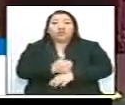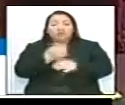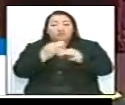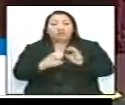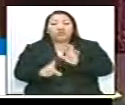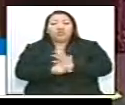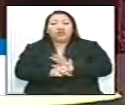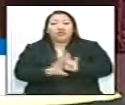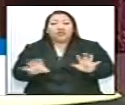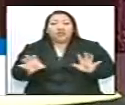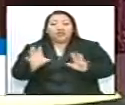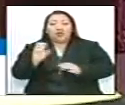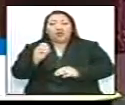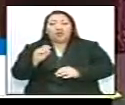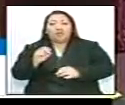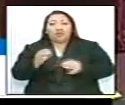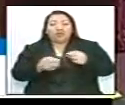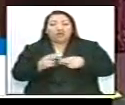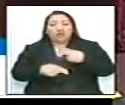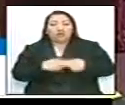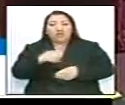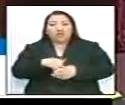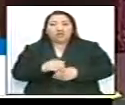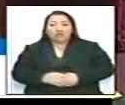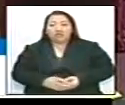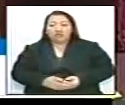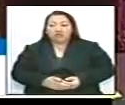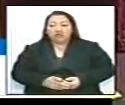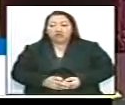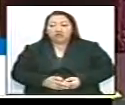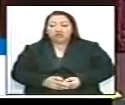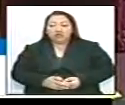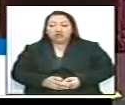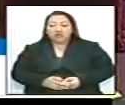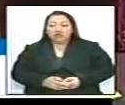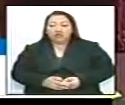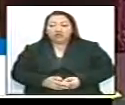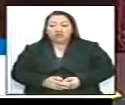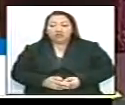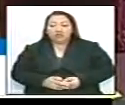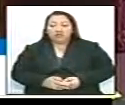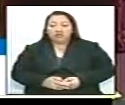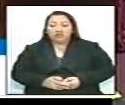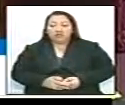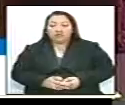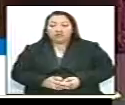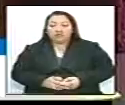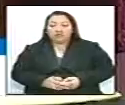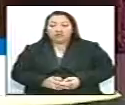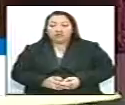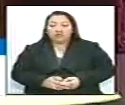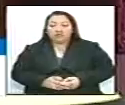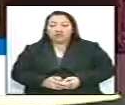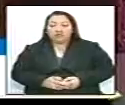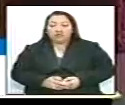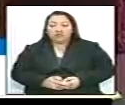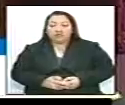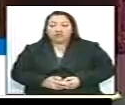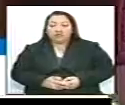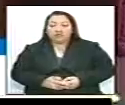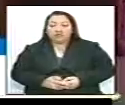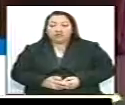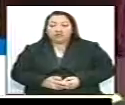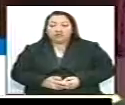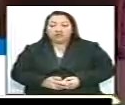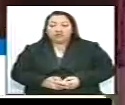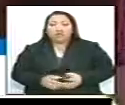legitimidad de la OMP, del Jurado Nacional de Elecciones y de la RENIEF. Nadie ha cuestionado. Asumo que no lo van a cuestionar por el hecho de que ahora introducen